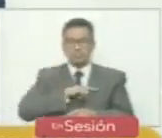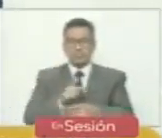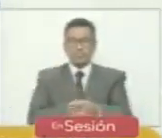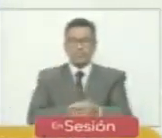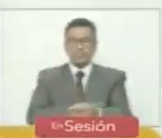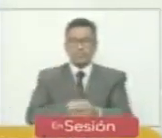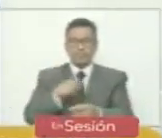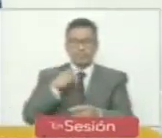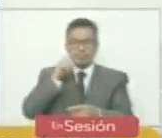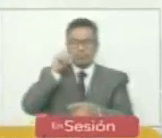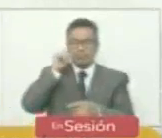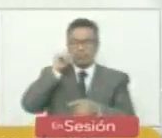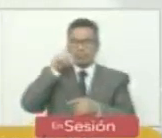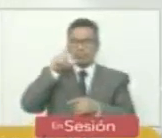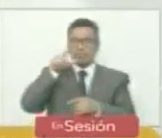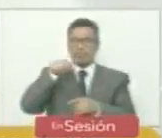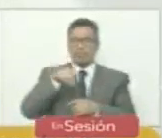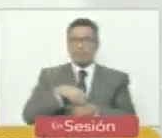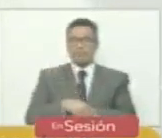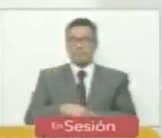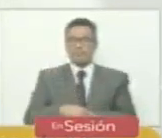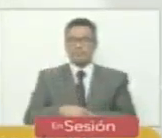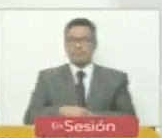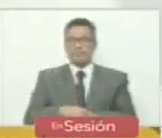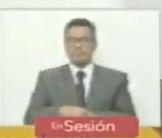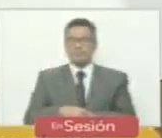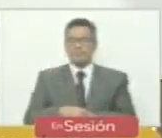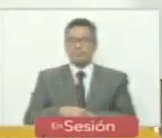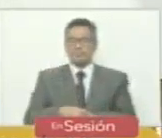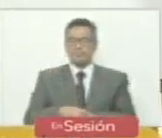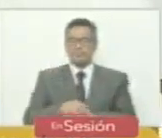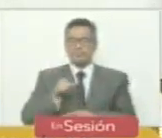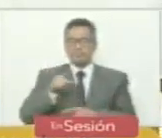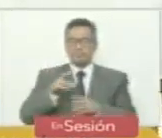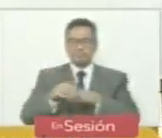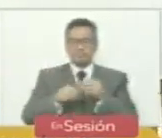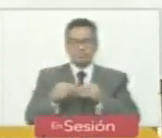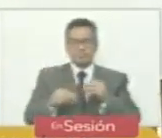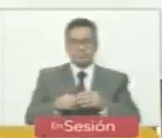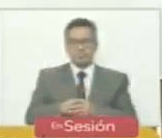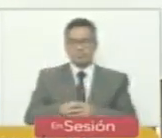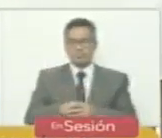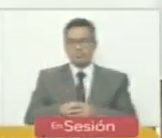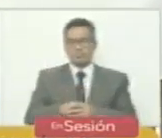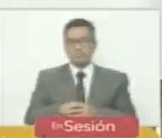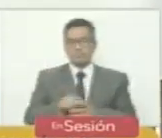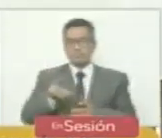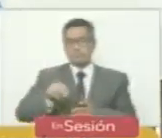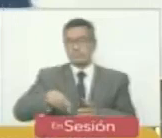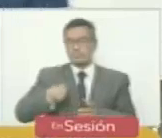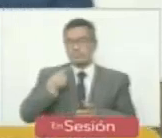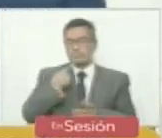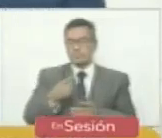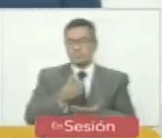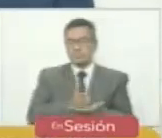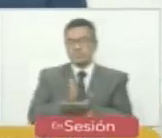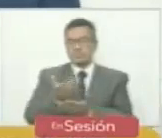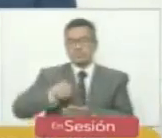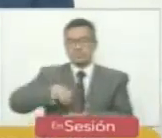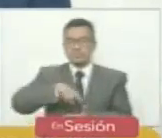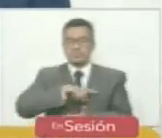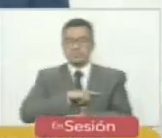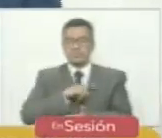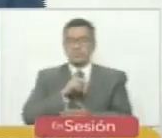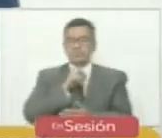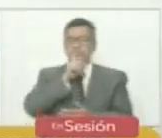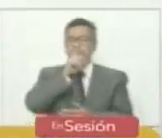la barbarie, es la barbaridad. Y no pueden seguir diciéndonos que nos quedemos